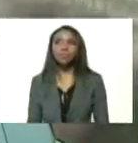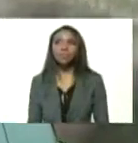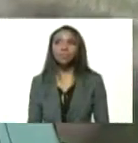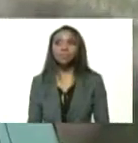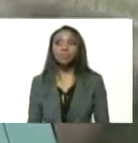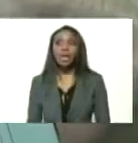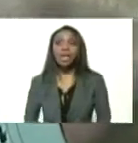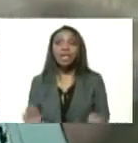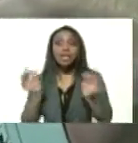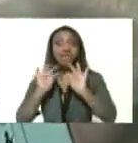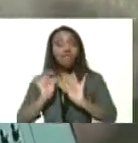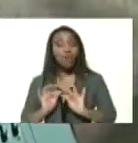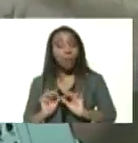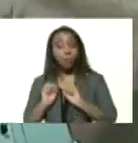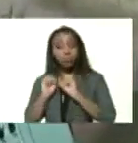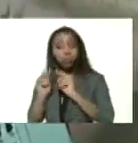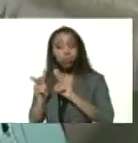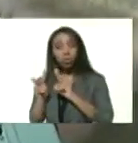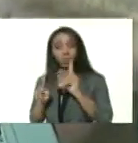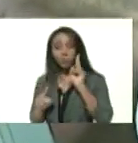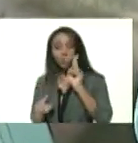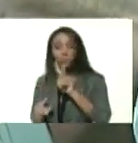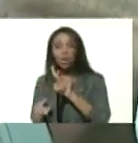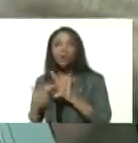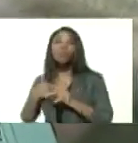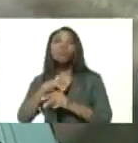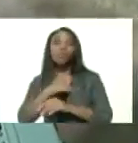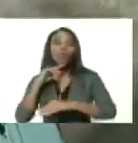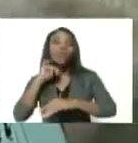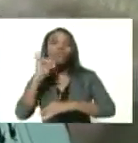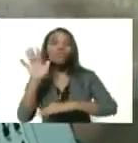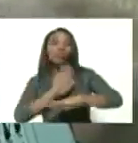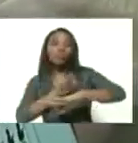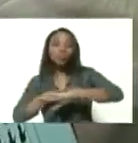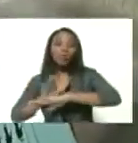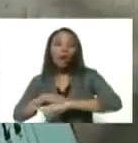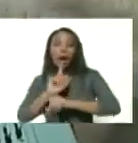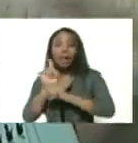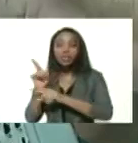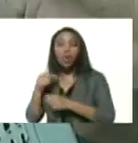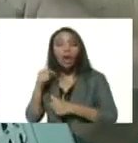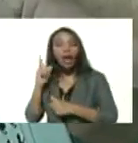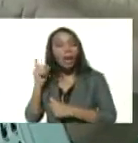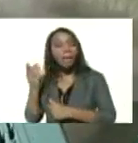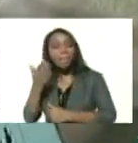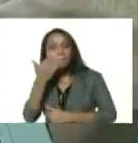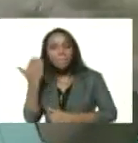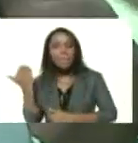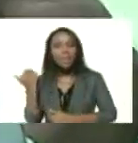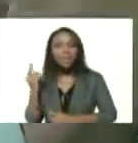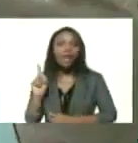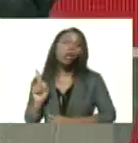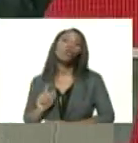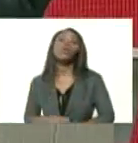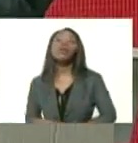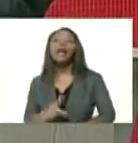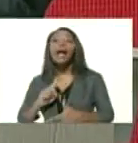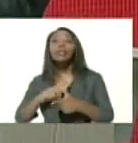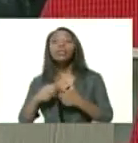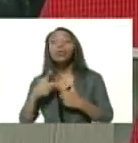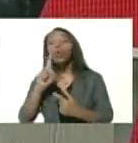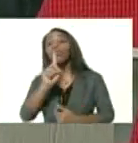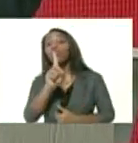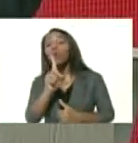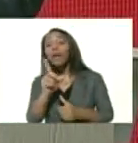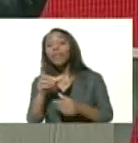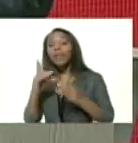De manera oportuna, nosotros informamos que eso estaba ocurriendo y entonces una de las